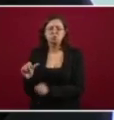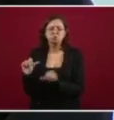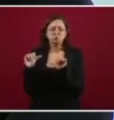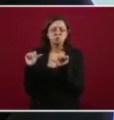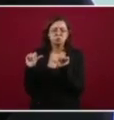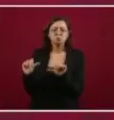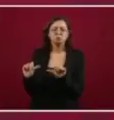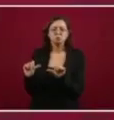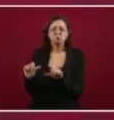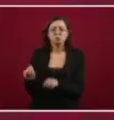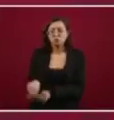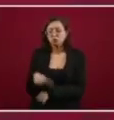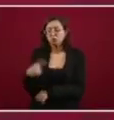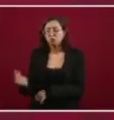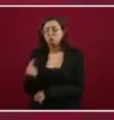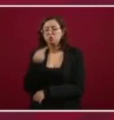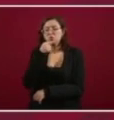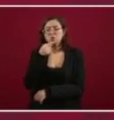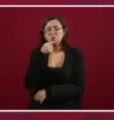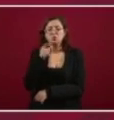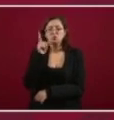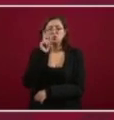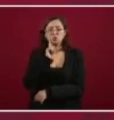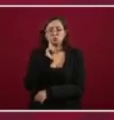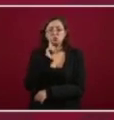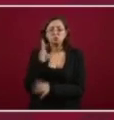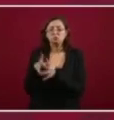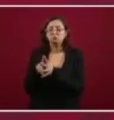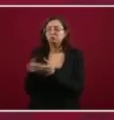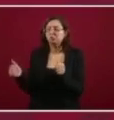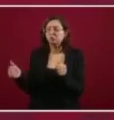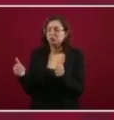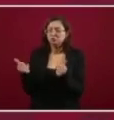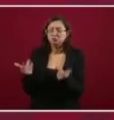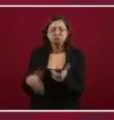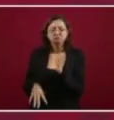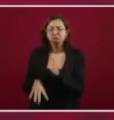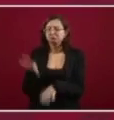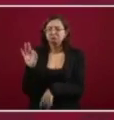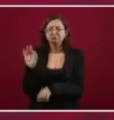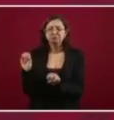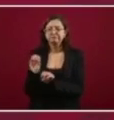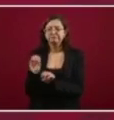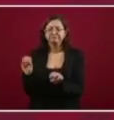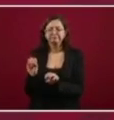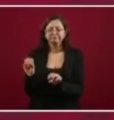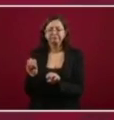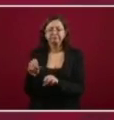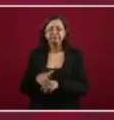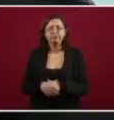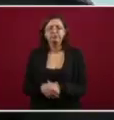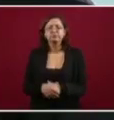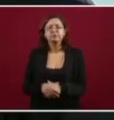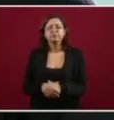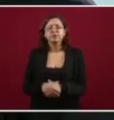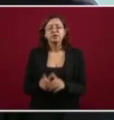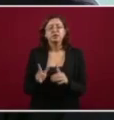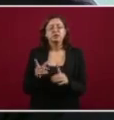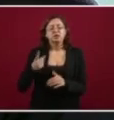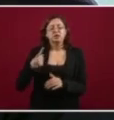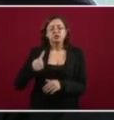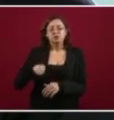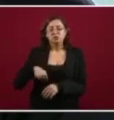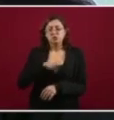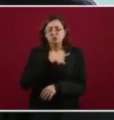una menor presuntamente desaparecida. Hemos estado en contacto permanente